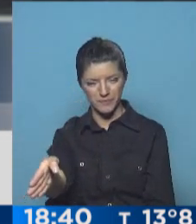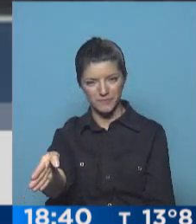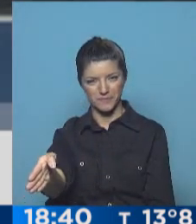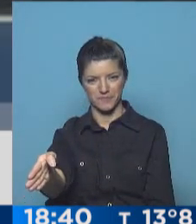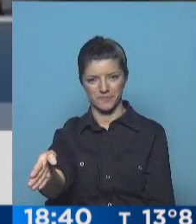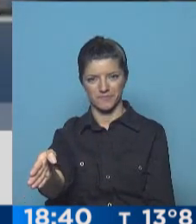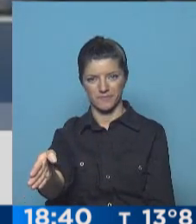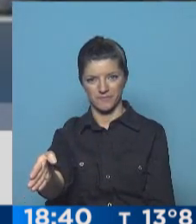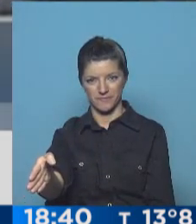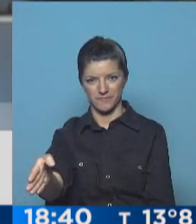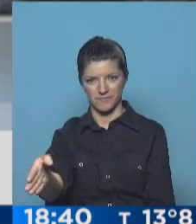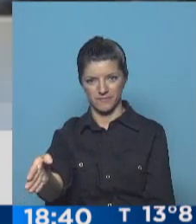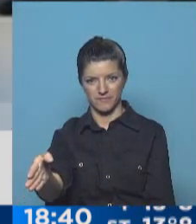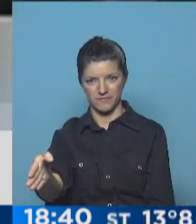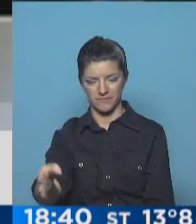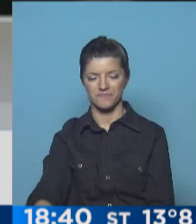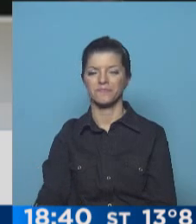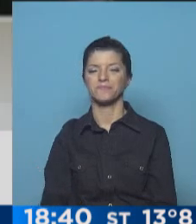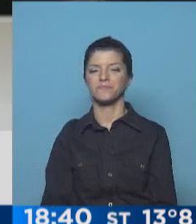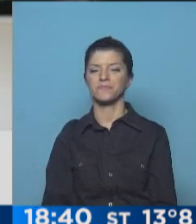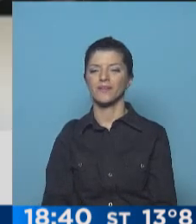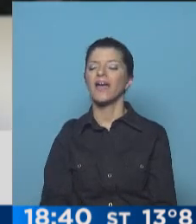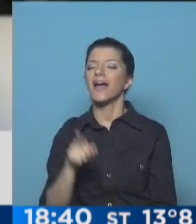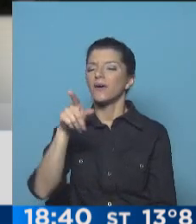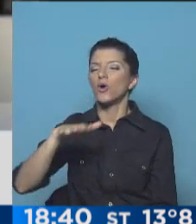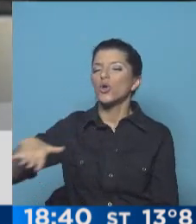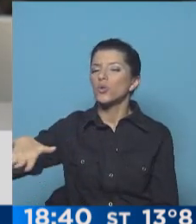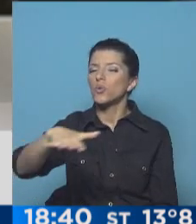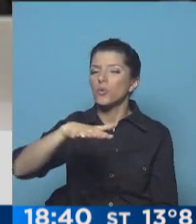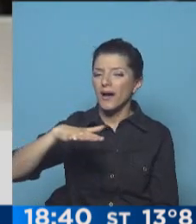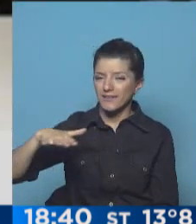Caleta Olivia también. Esa Caleta Olivia